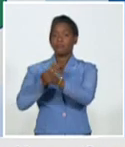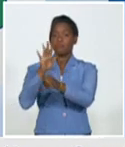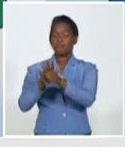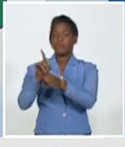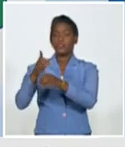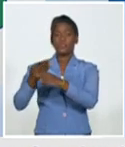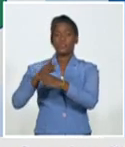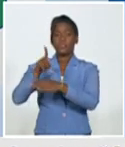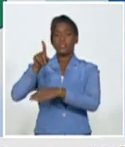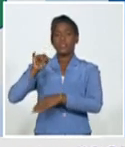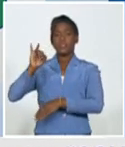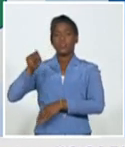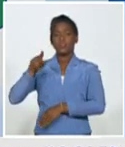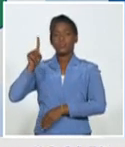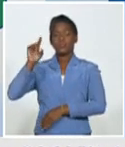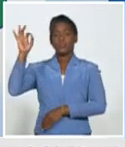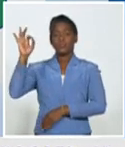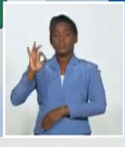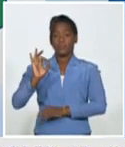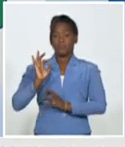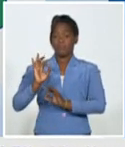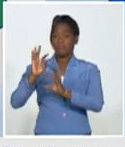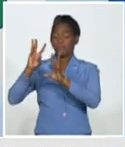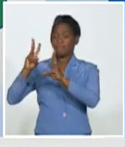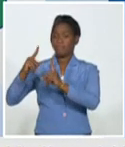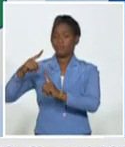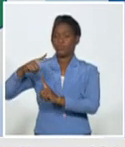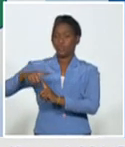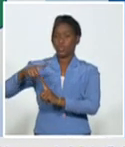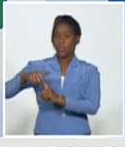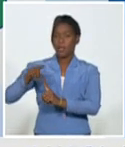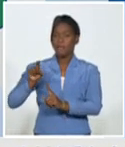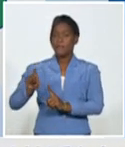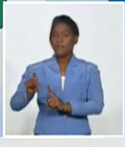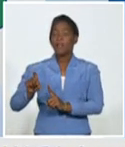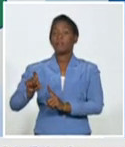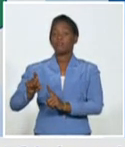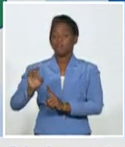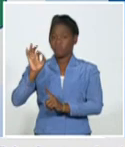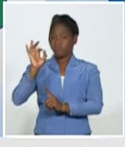17,1% de todos los casos diagnosticados.